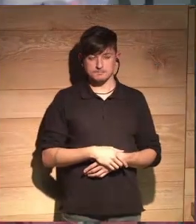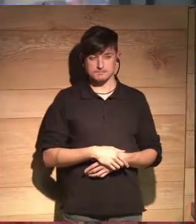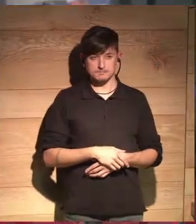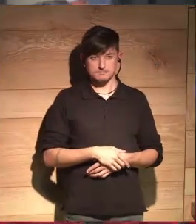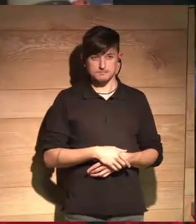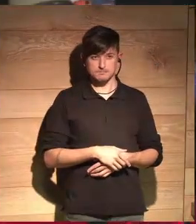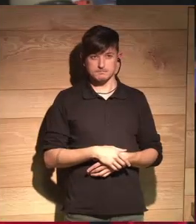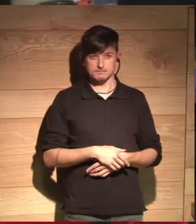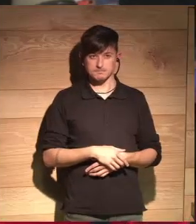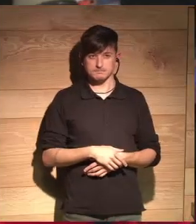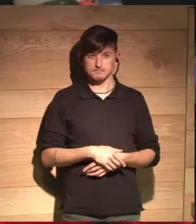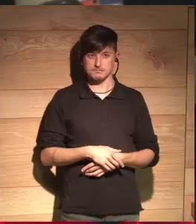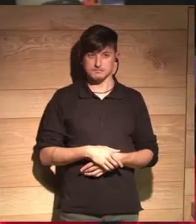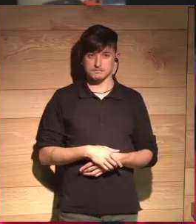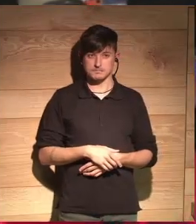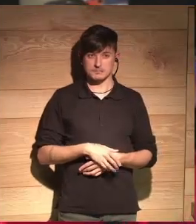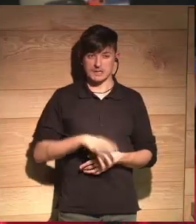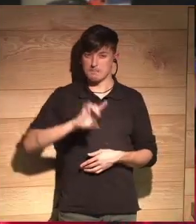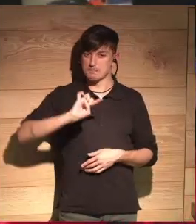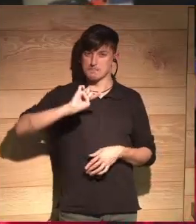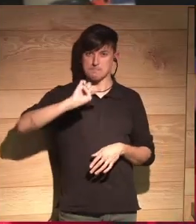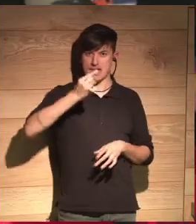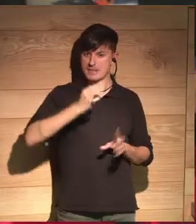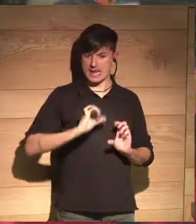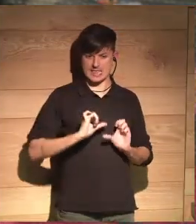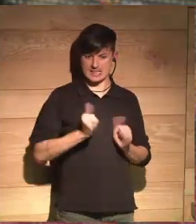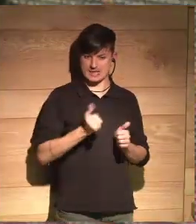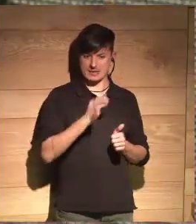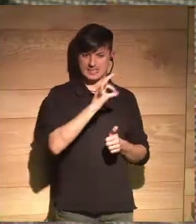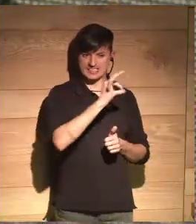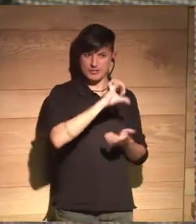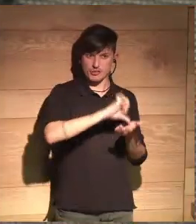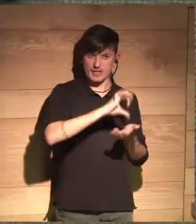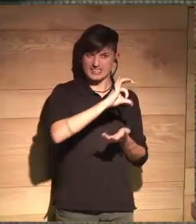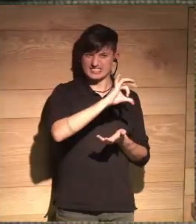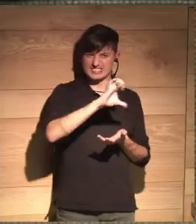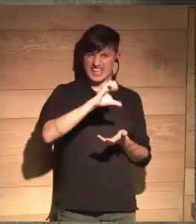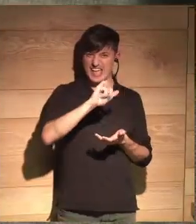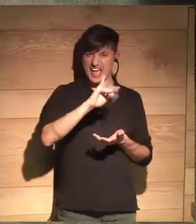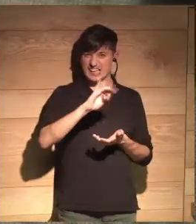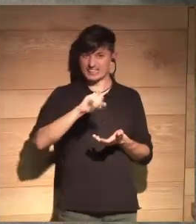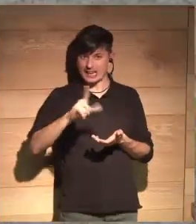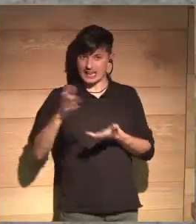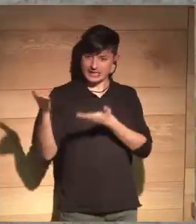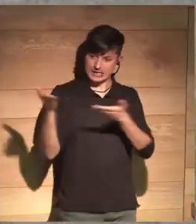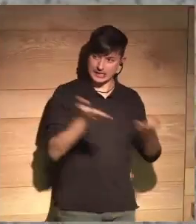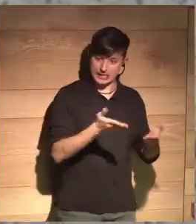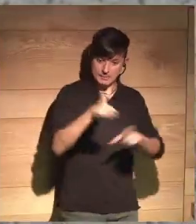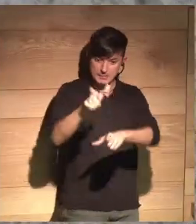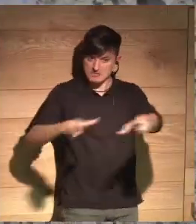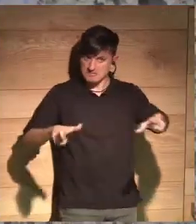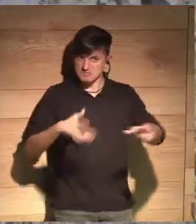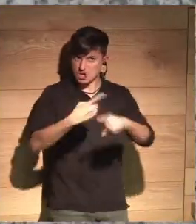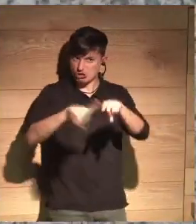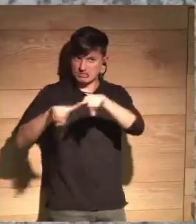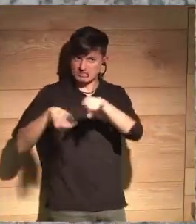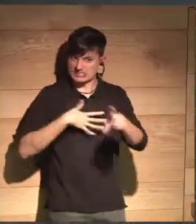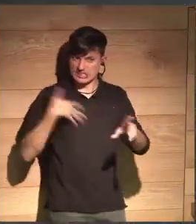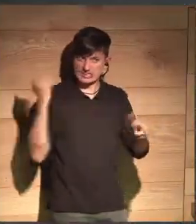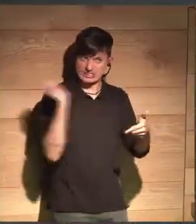lo primero que en la primera iniciativa lo hicimos en seattle invitamos a quinientas personas para que vinieran con cosas que quisieran tirar